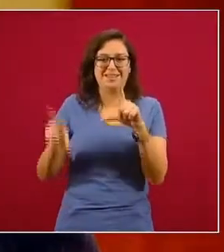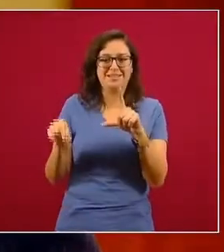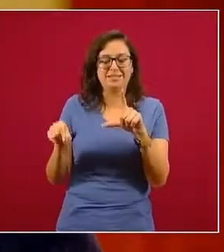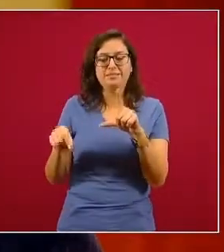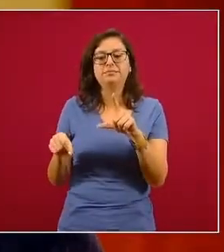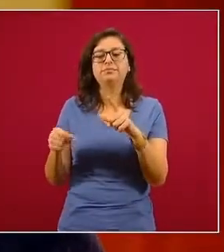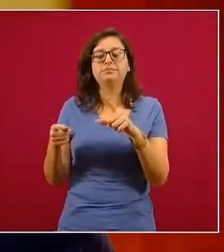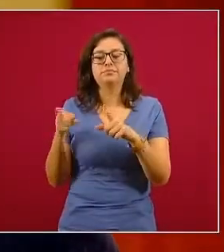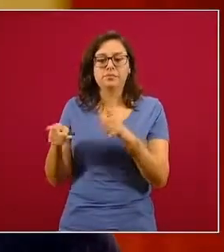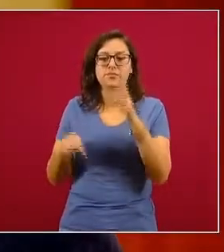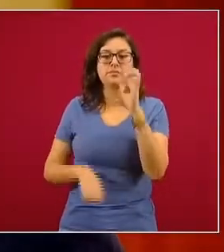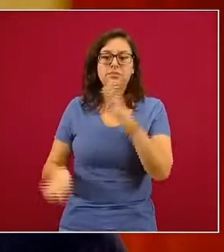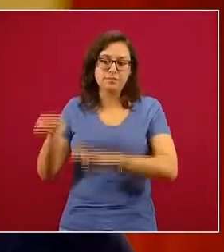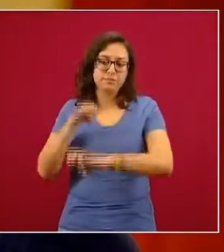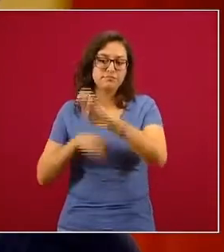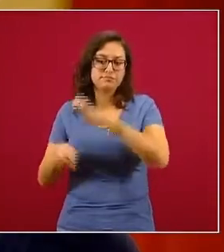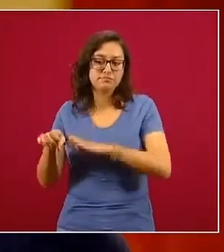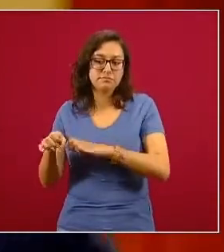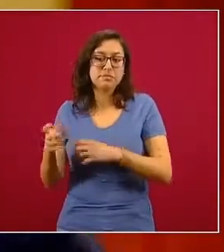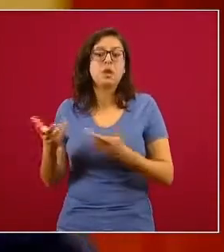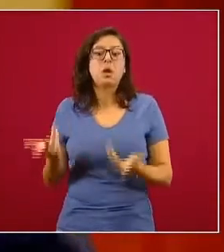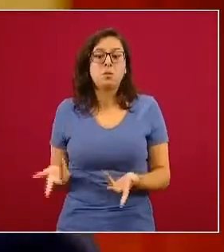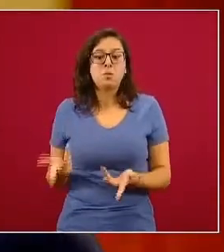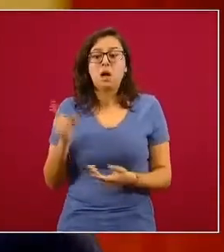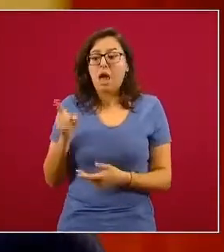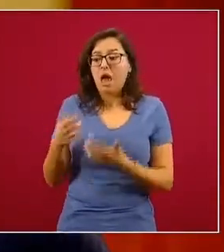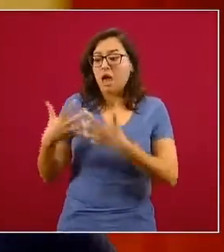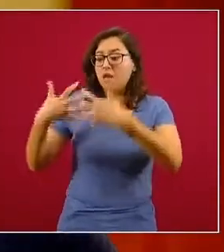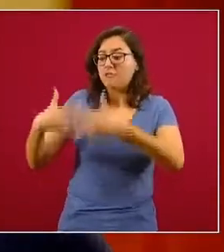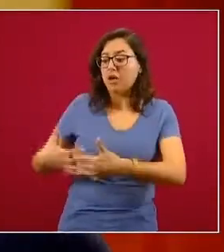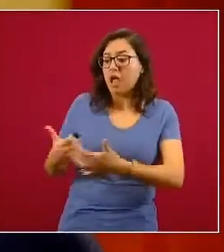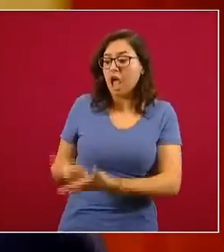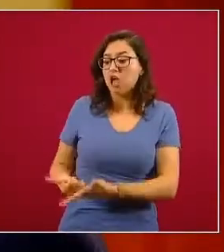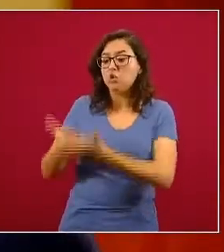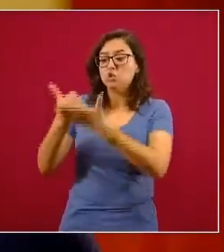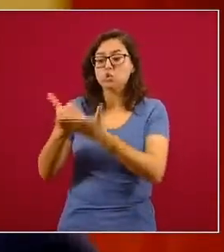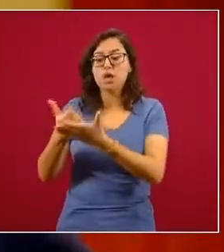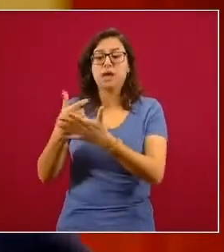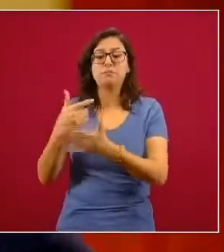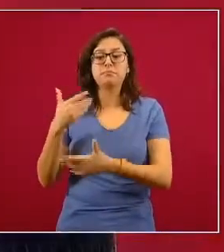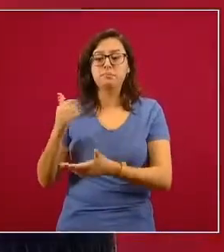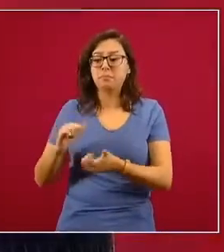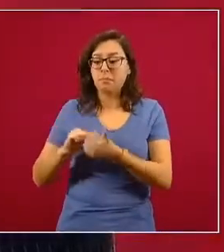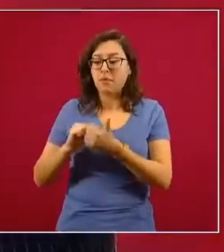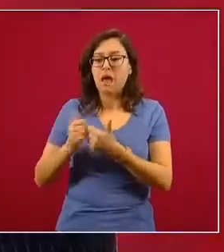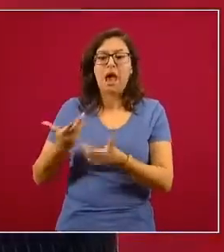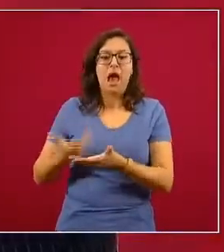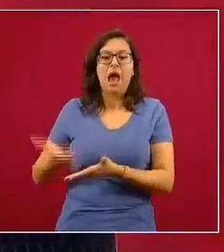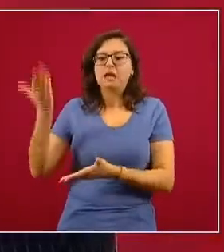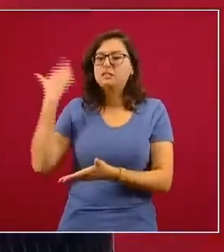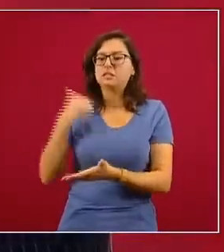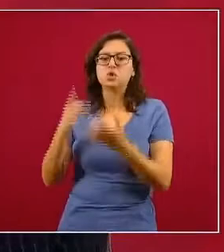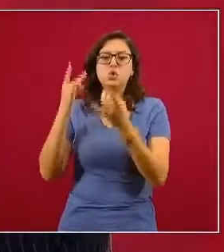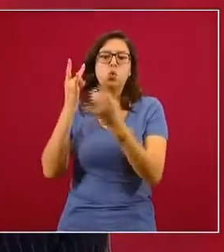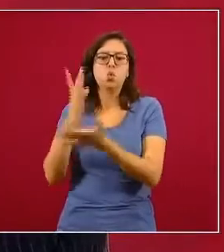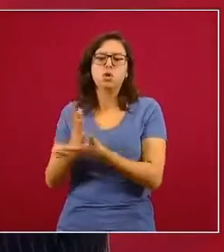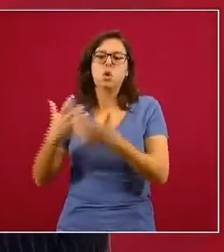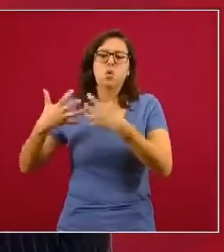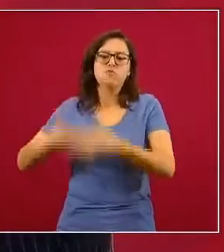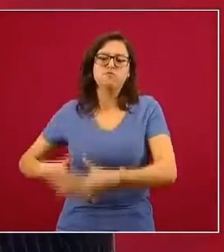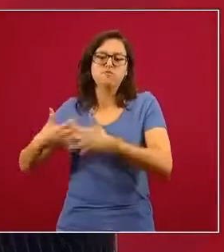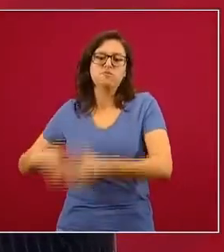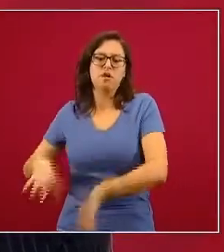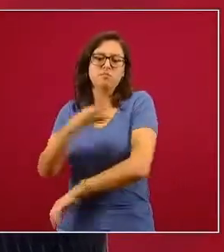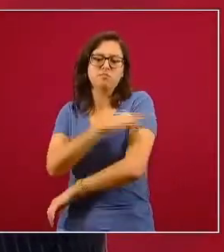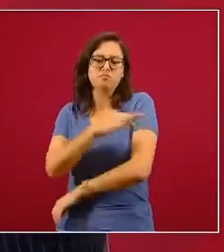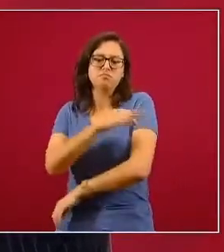mexicano, y lo que se pretende es que esta empresa se transforme. Anteriormente en una fábrica de vacunas, hace muchos años